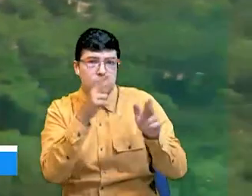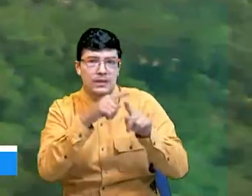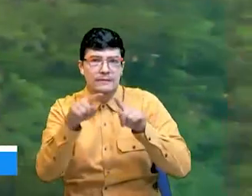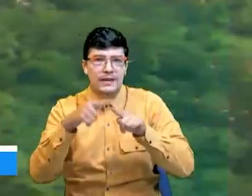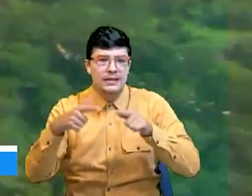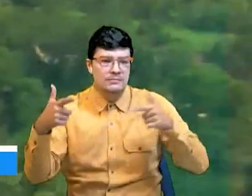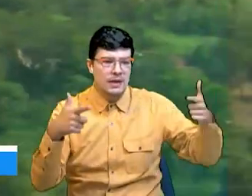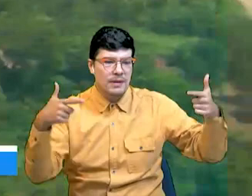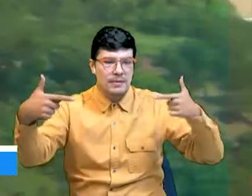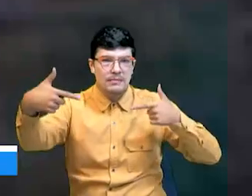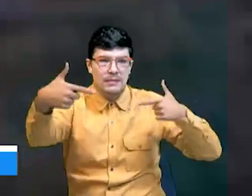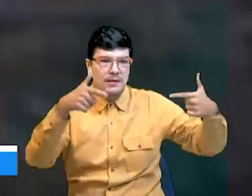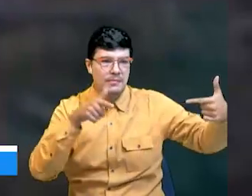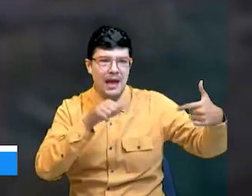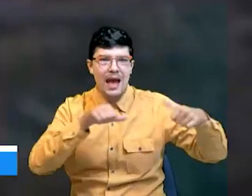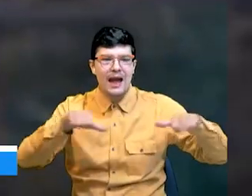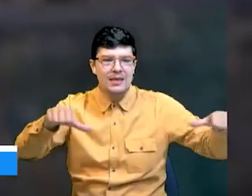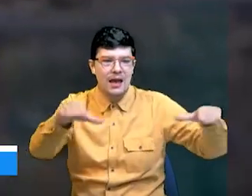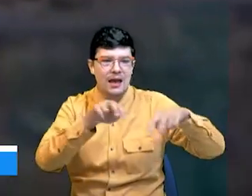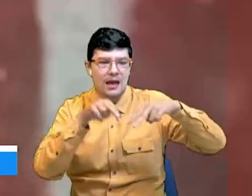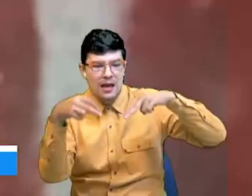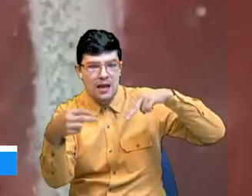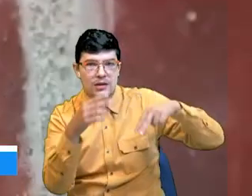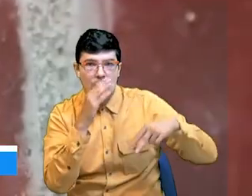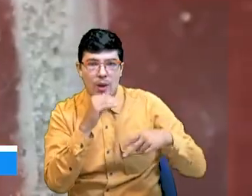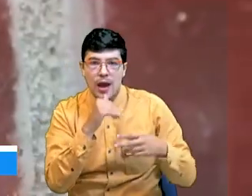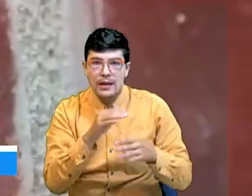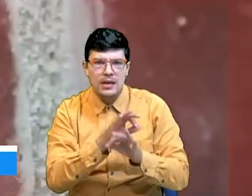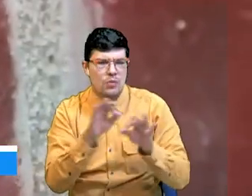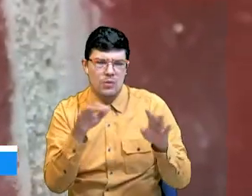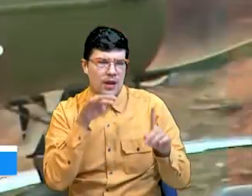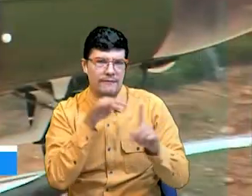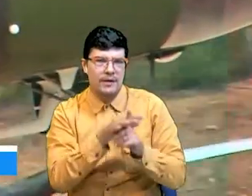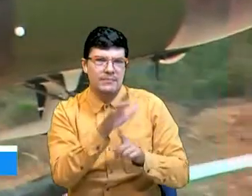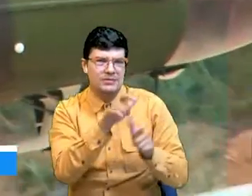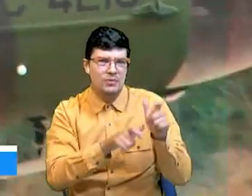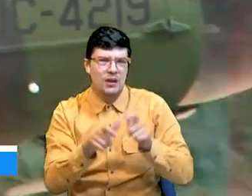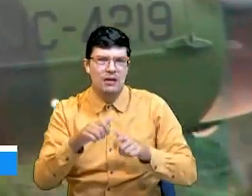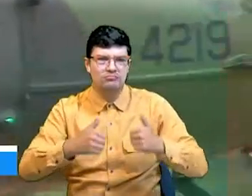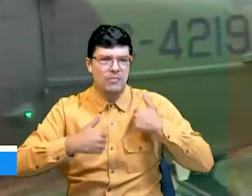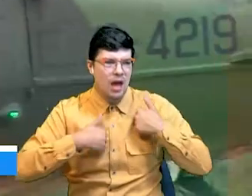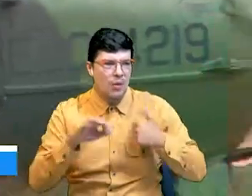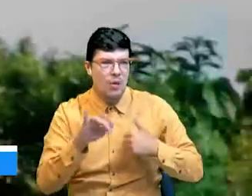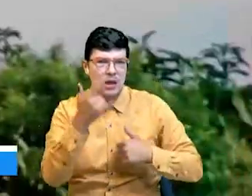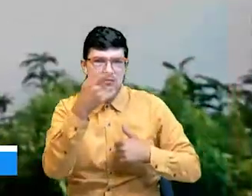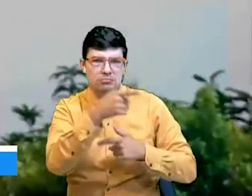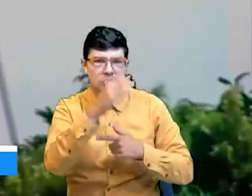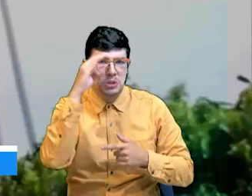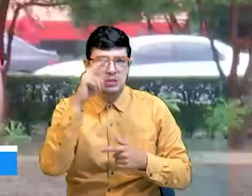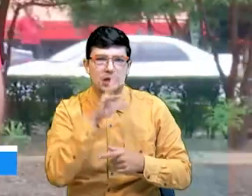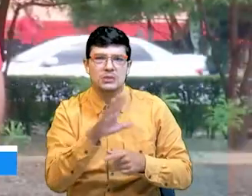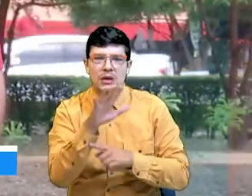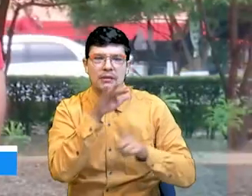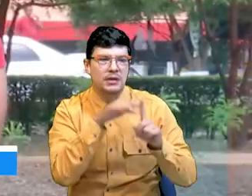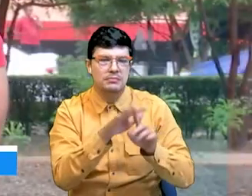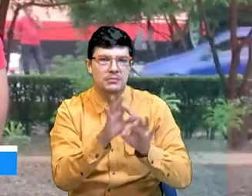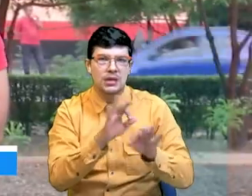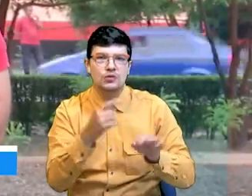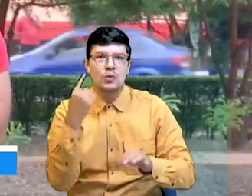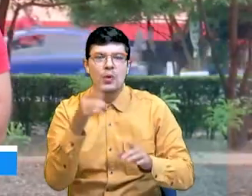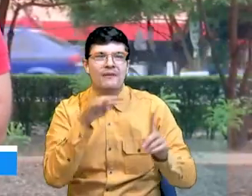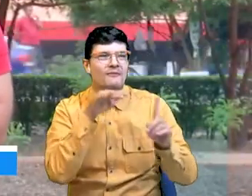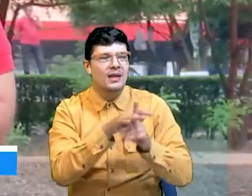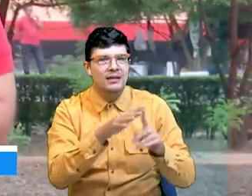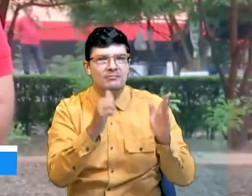puntos en el corregimiento de La Gabarra, sin presentar ninguna afectación a los uniformados que se encontraron en el lugar.